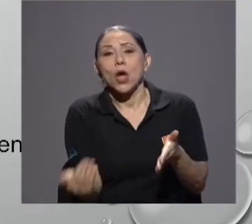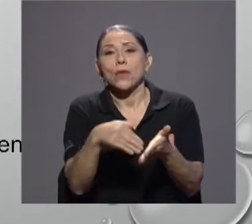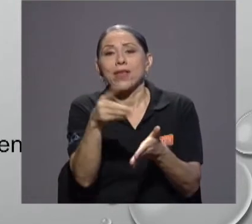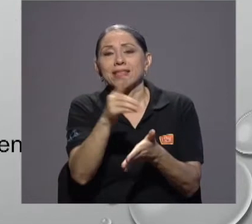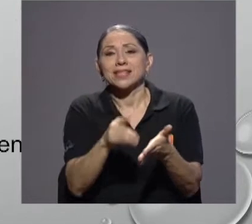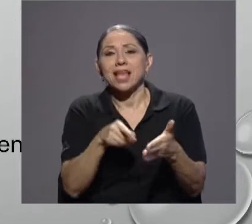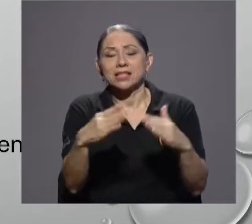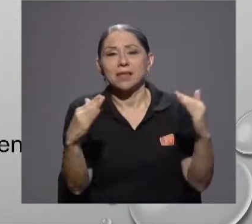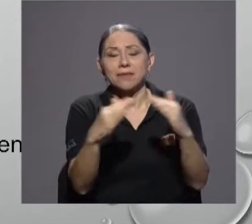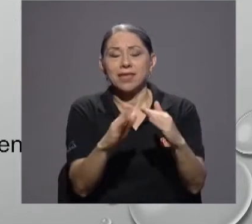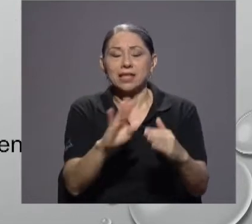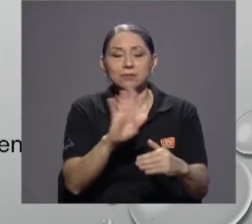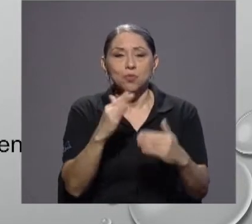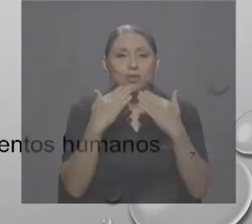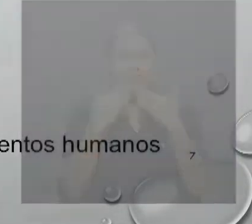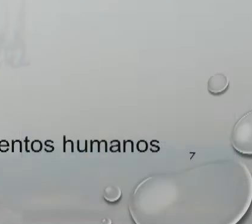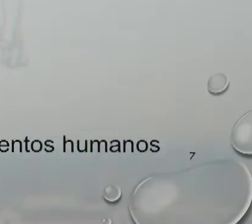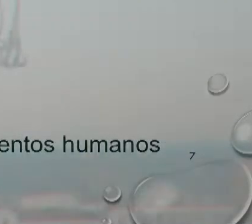gracias.